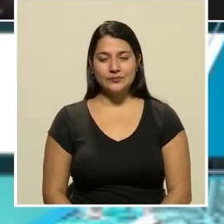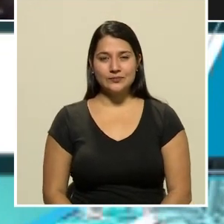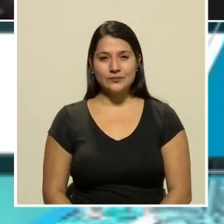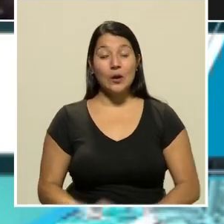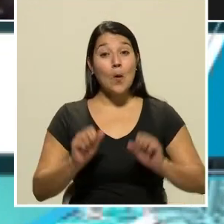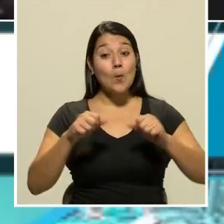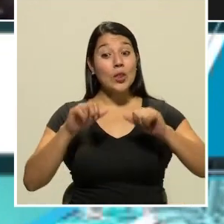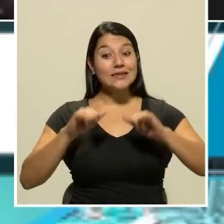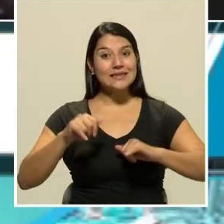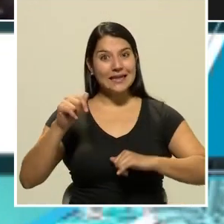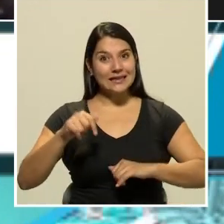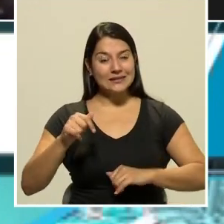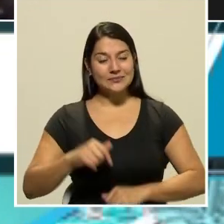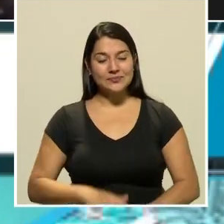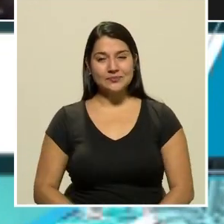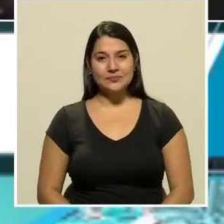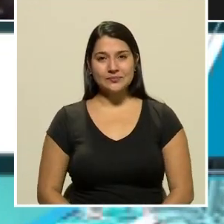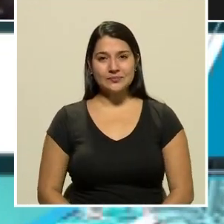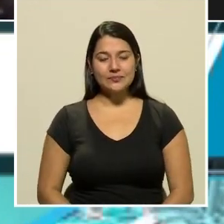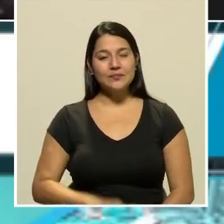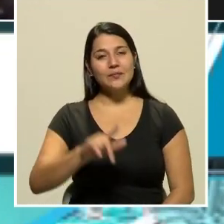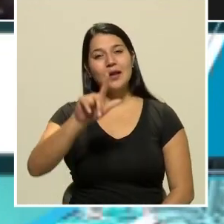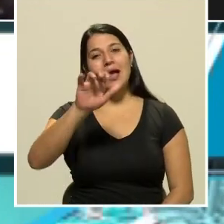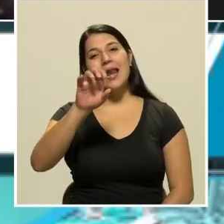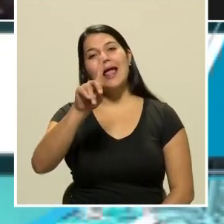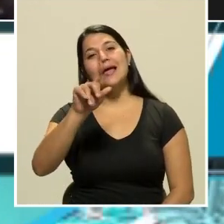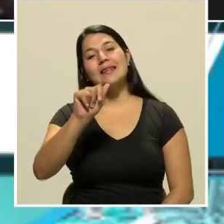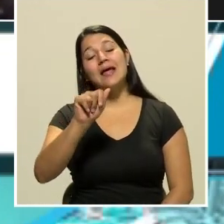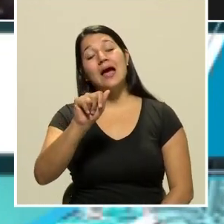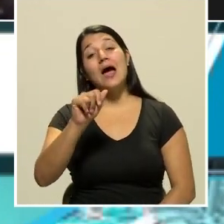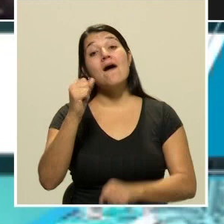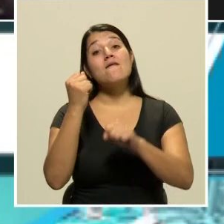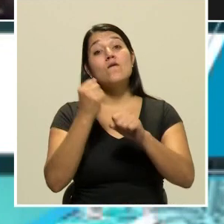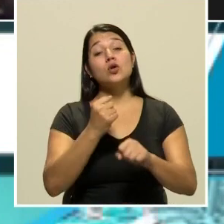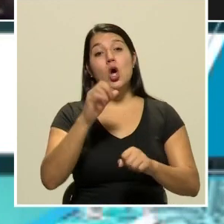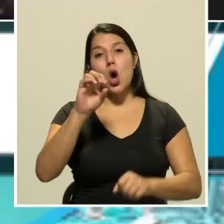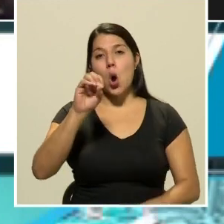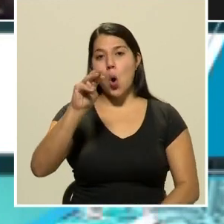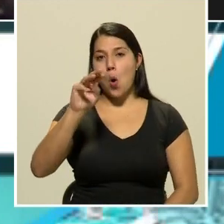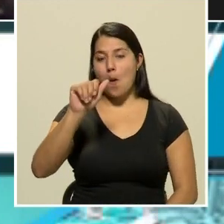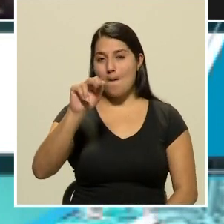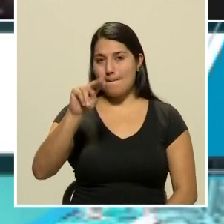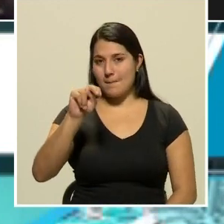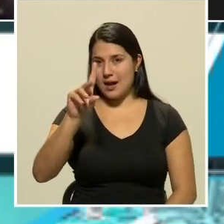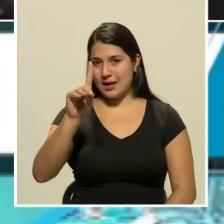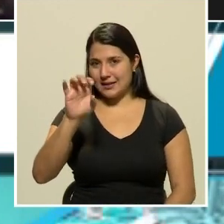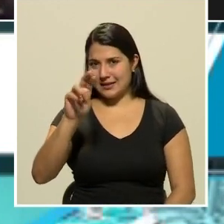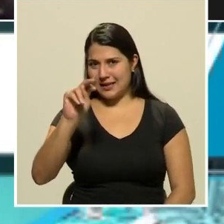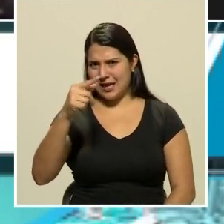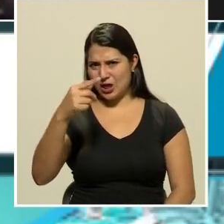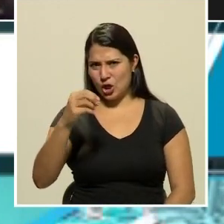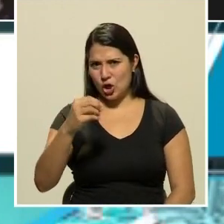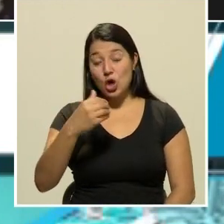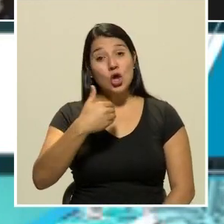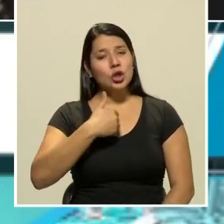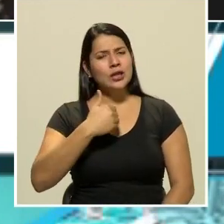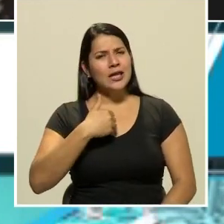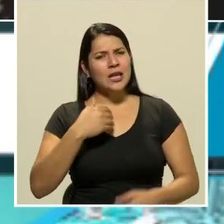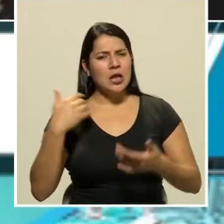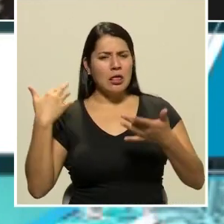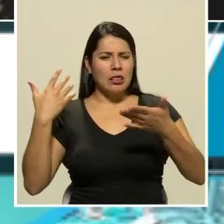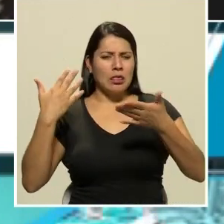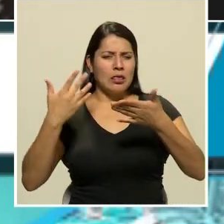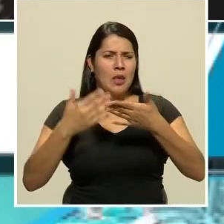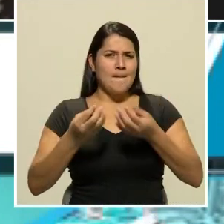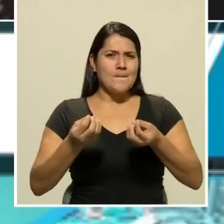estar aquí. Doña Leda, la Fundación Omar Dengo tiene una larga experiencia en